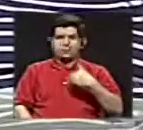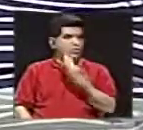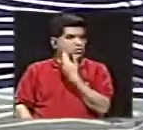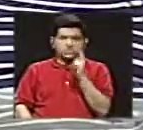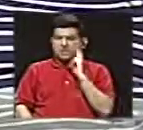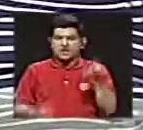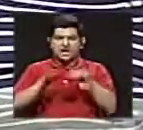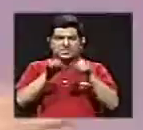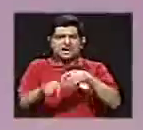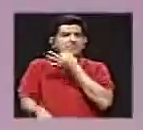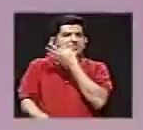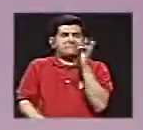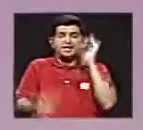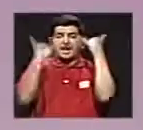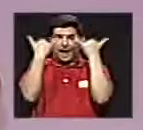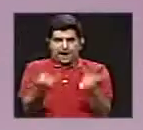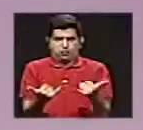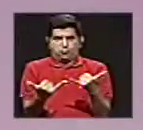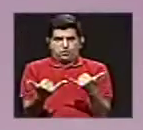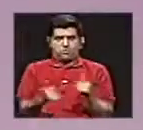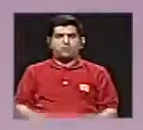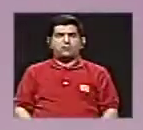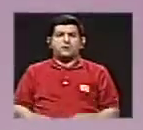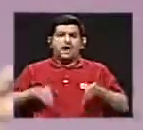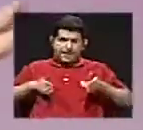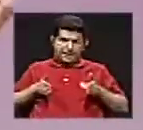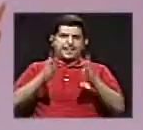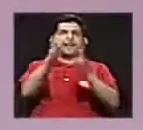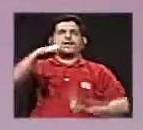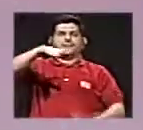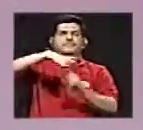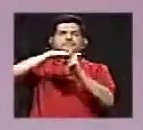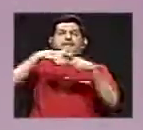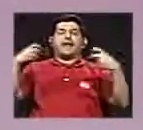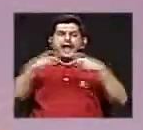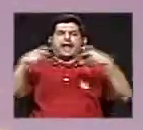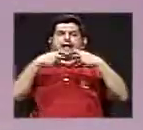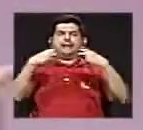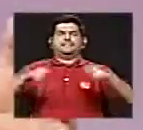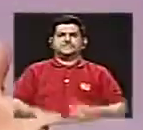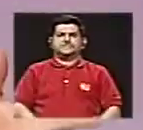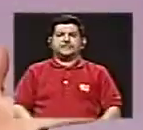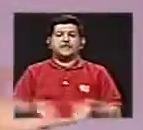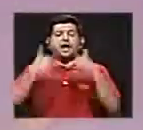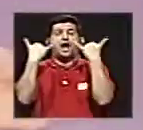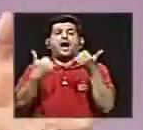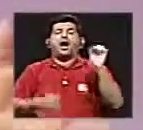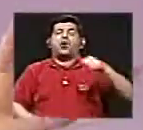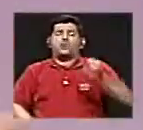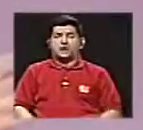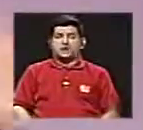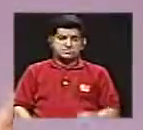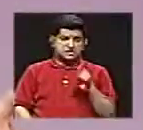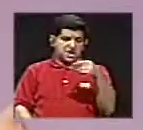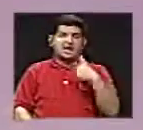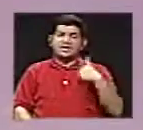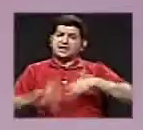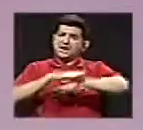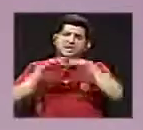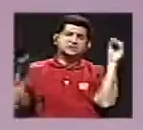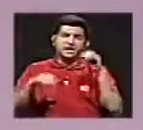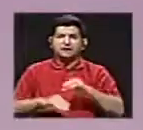sino también tenía su finca. Y ahora que ya llega la carretera, que ya hay electricidad, que hay una serie, entonces ahora sí, Maxi tiene que